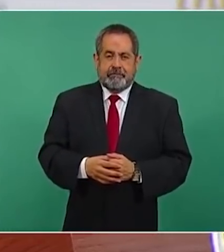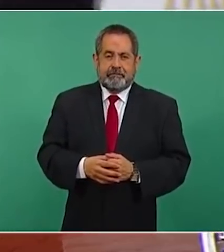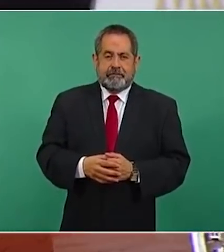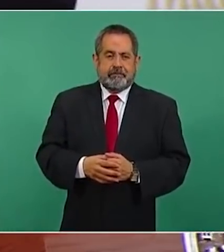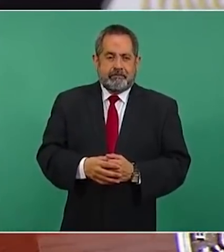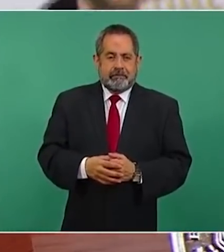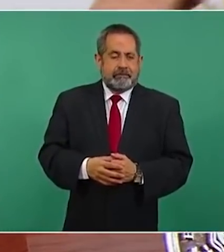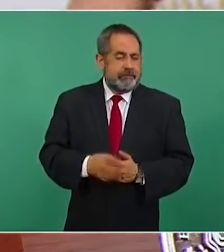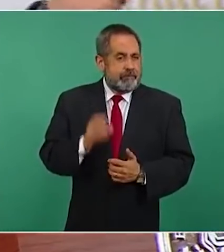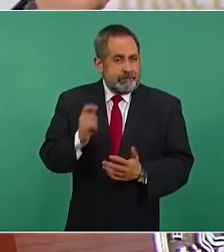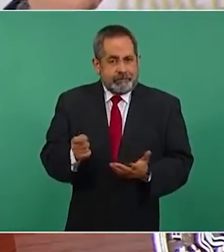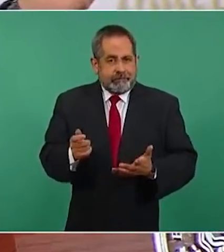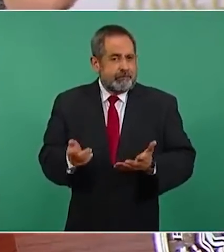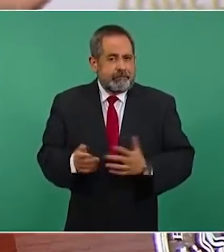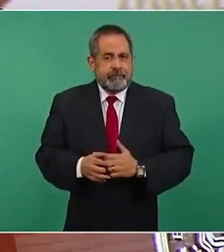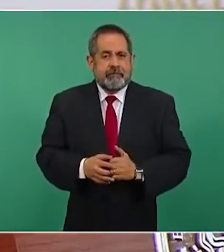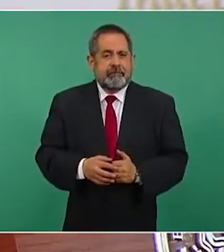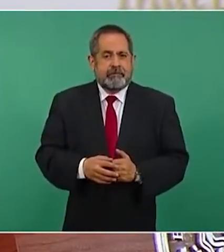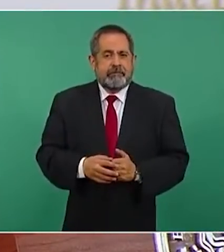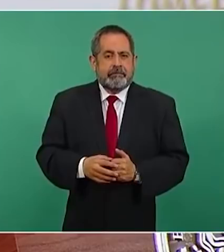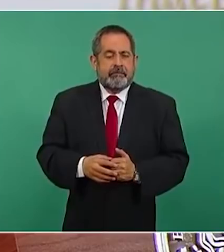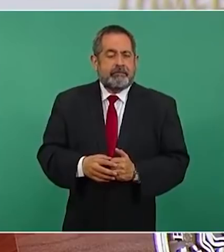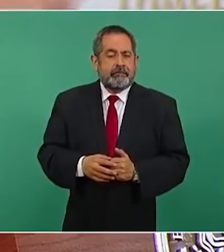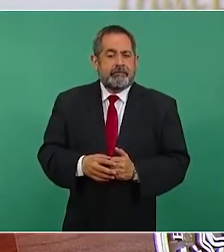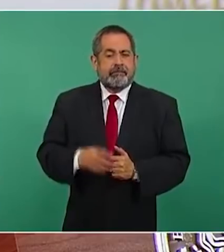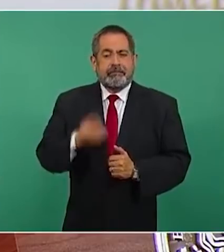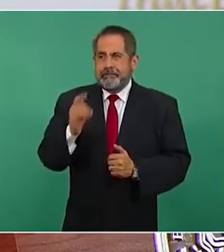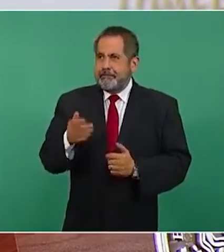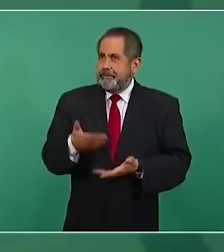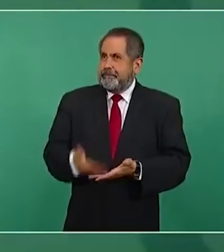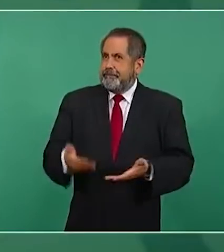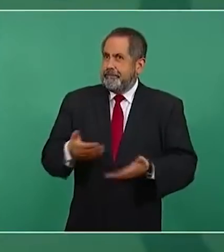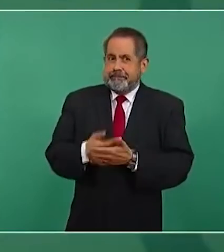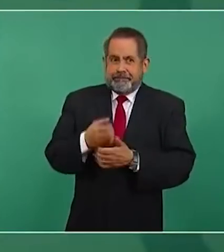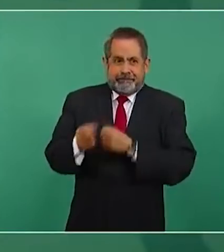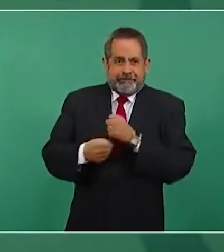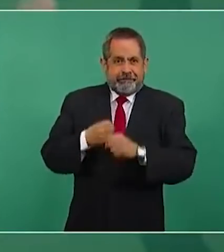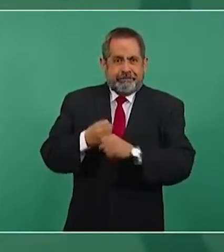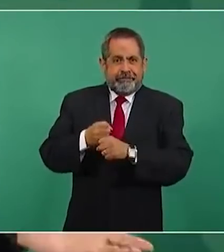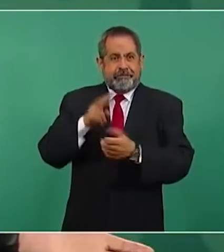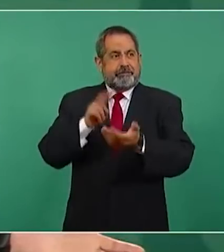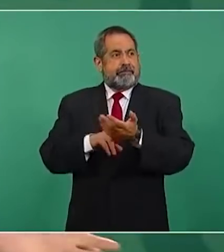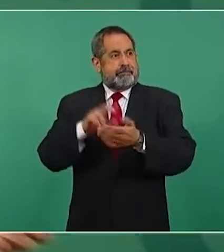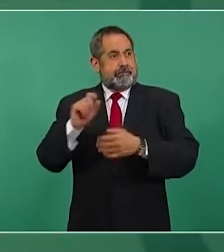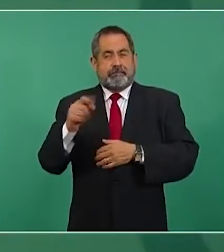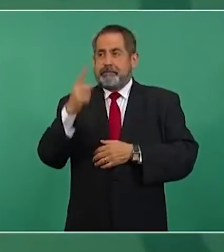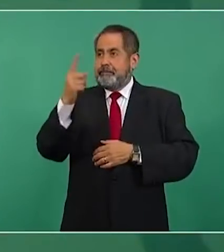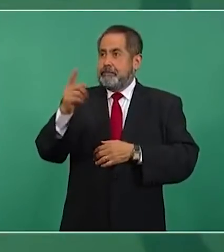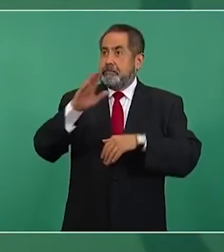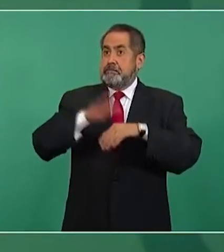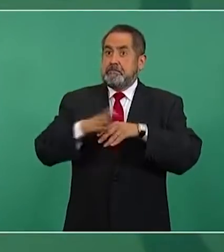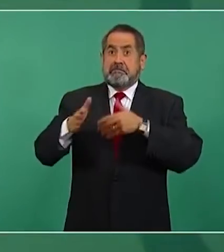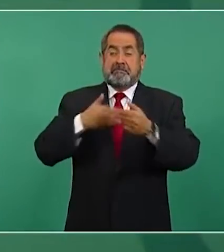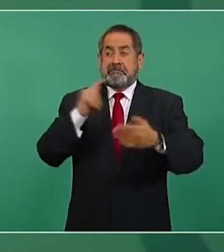y estamos hablando de la hera de la tecnología